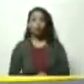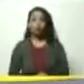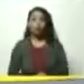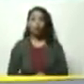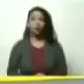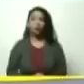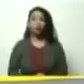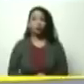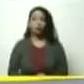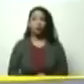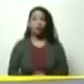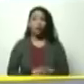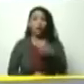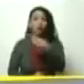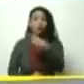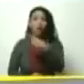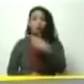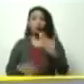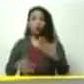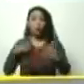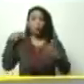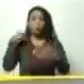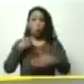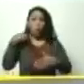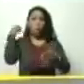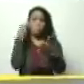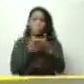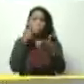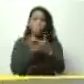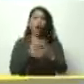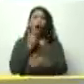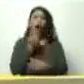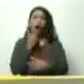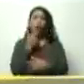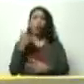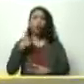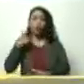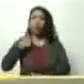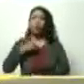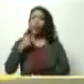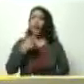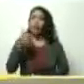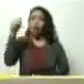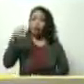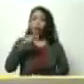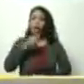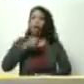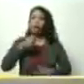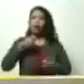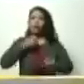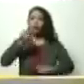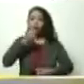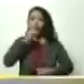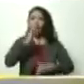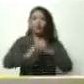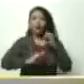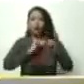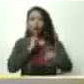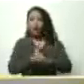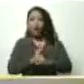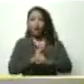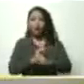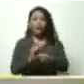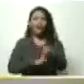y allí insistí en algo que tengo que decirlo aquí en esta rueda de prensa internacional de